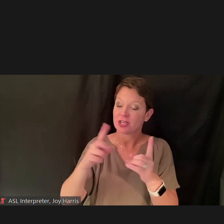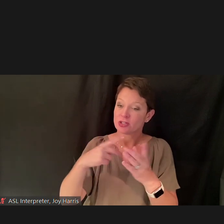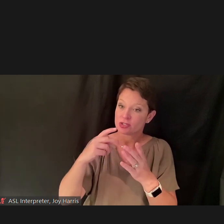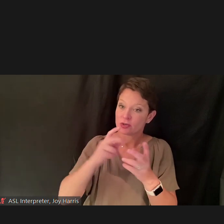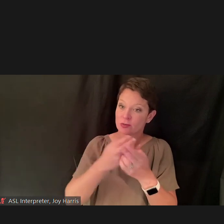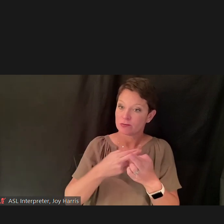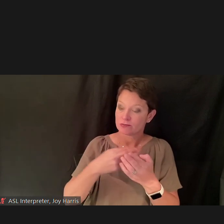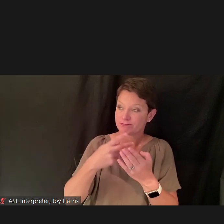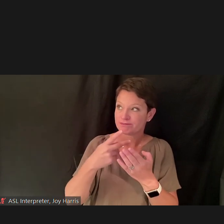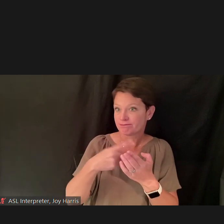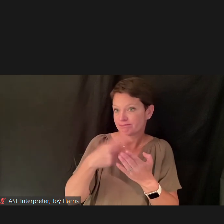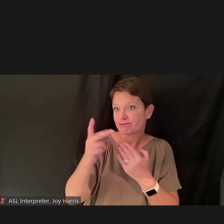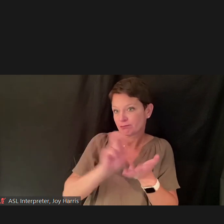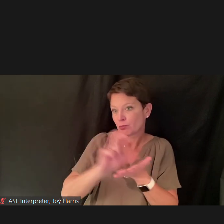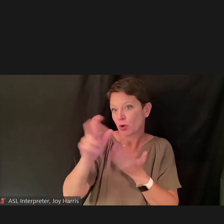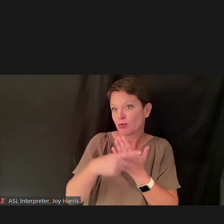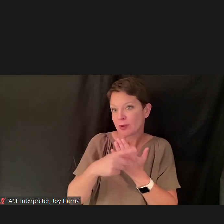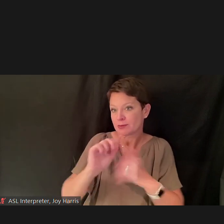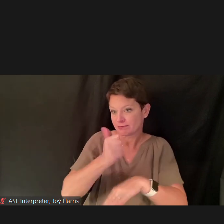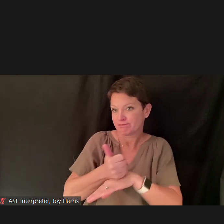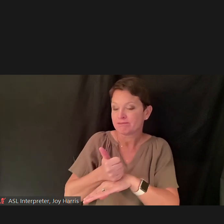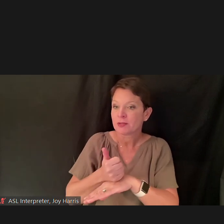enfriamiento,